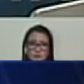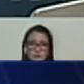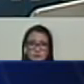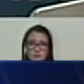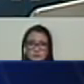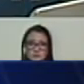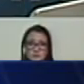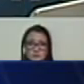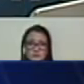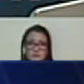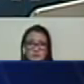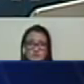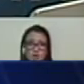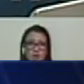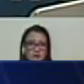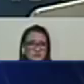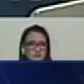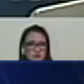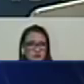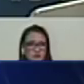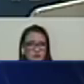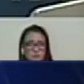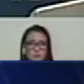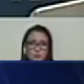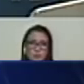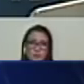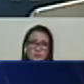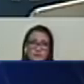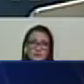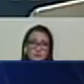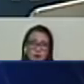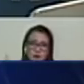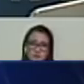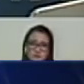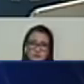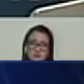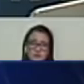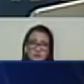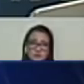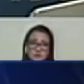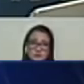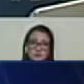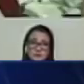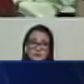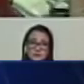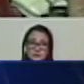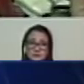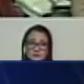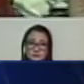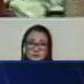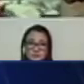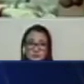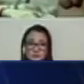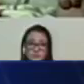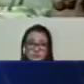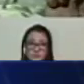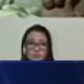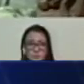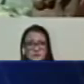Y me atrevería a decir que busquemos en el mundo entero qué